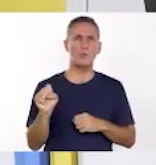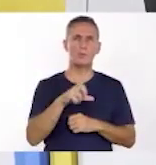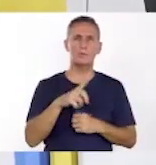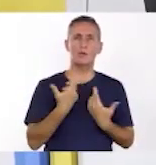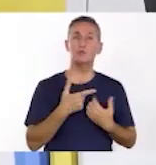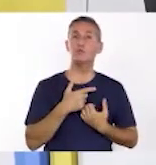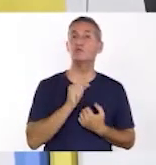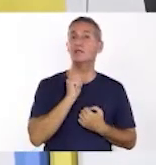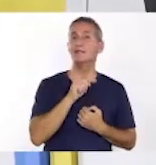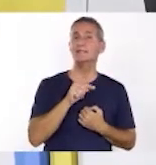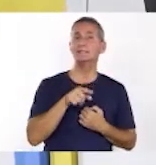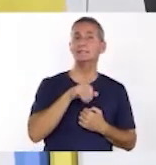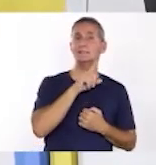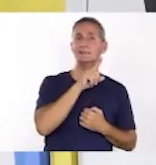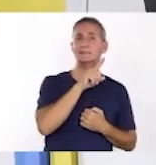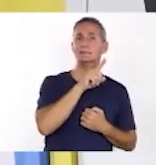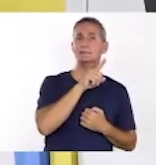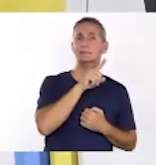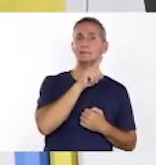sociales. Y este es del